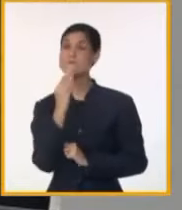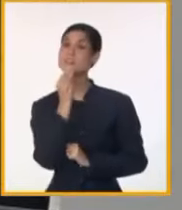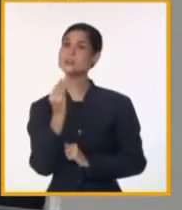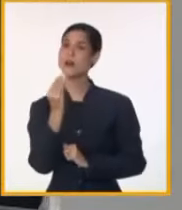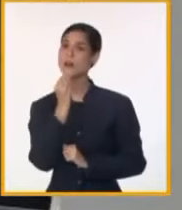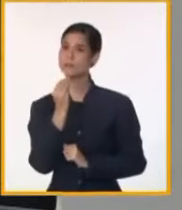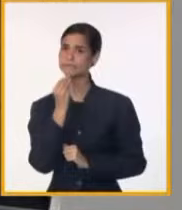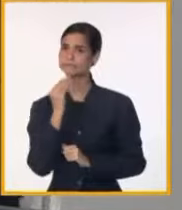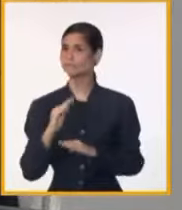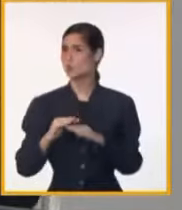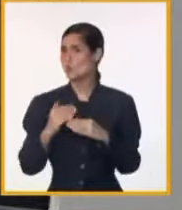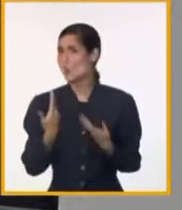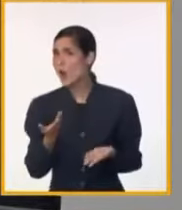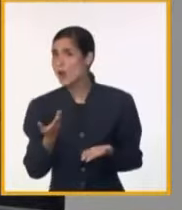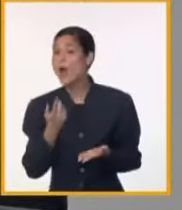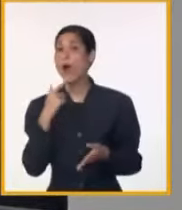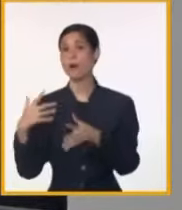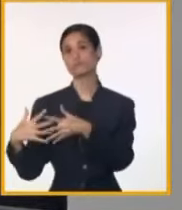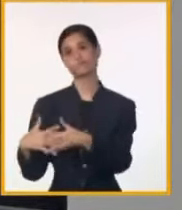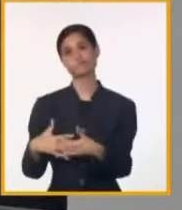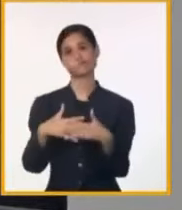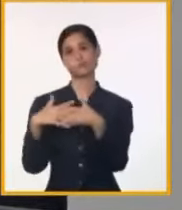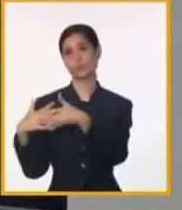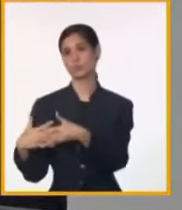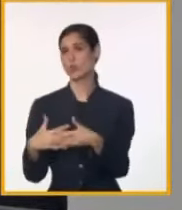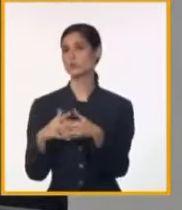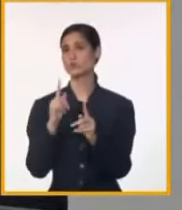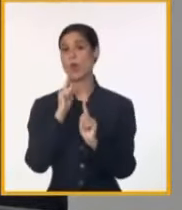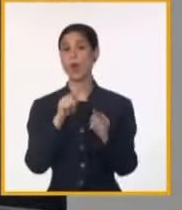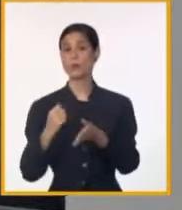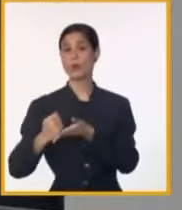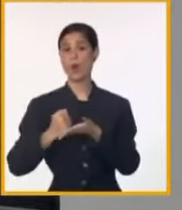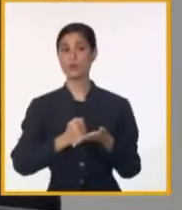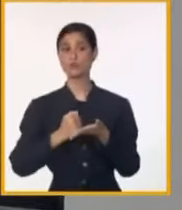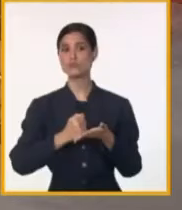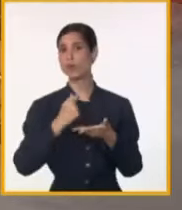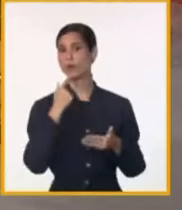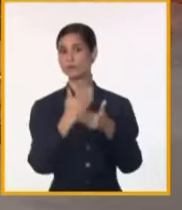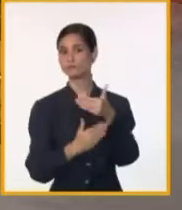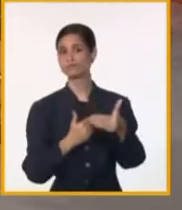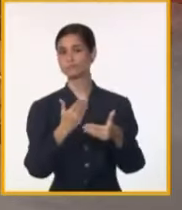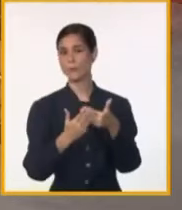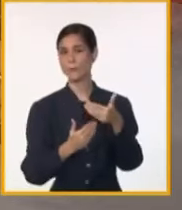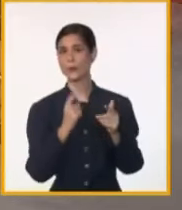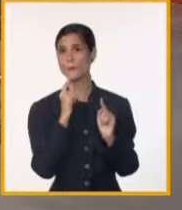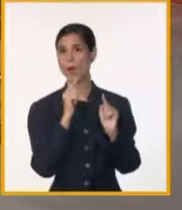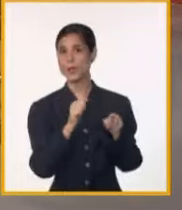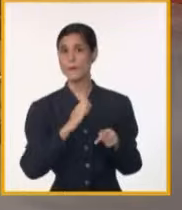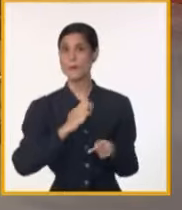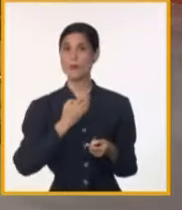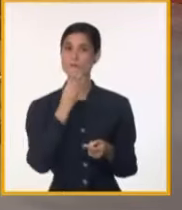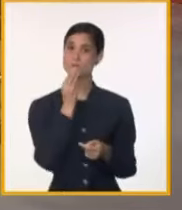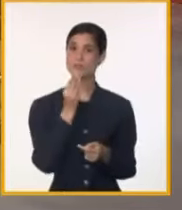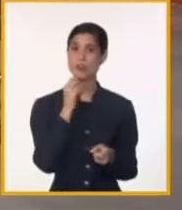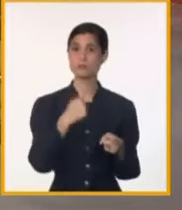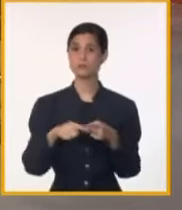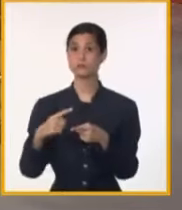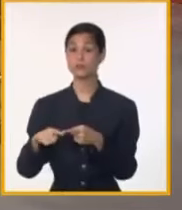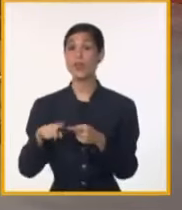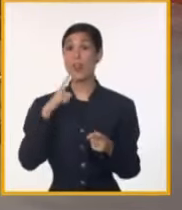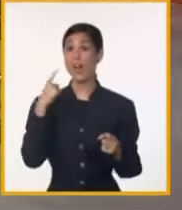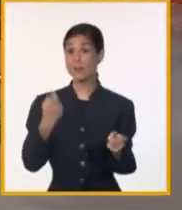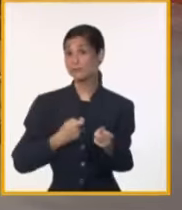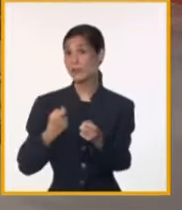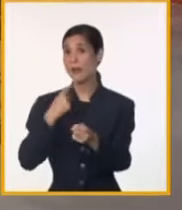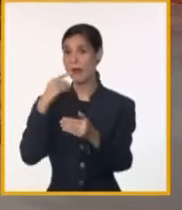de Israel de Estados Unidos en la región del oriente medio Ese es el tema fundamental Pero por supuesto la guerra se ha ido Más allá de gaza de eso